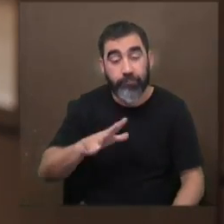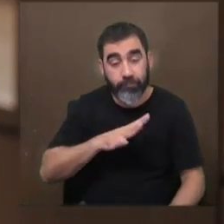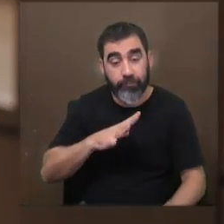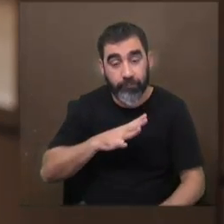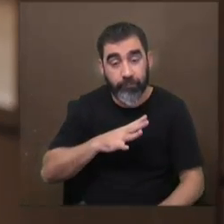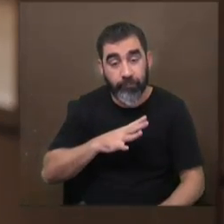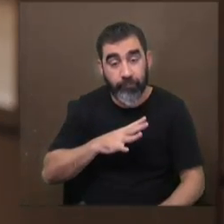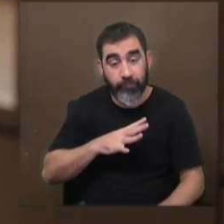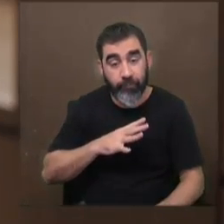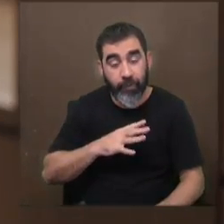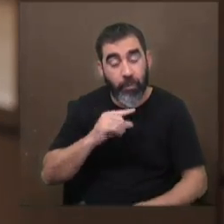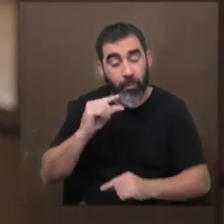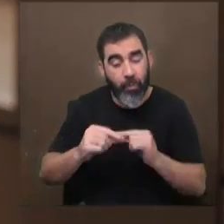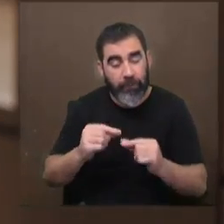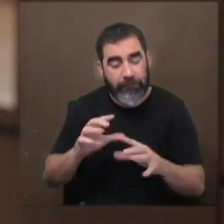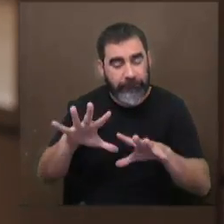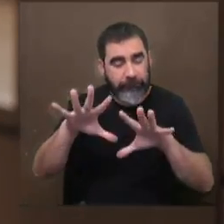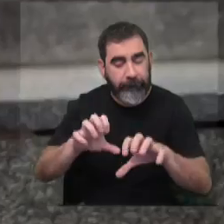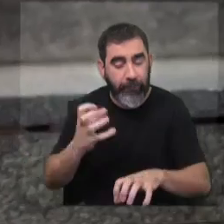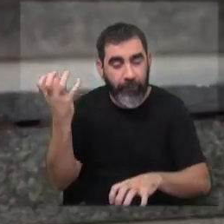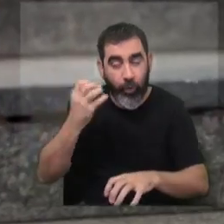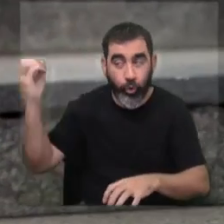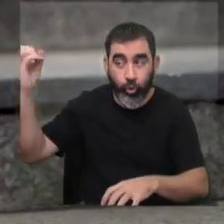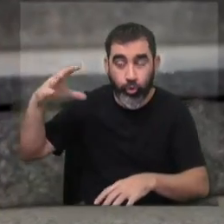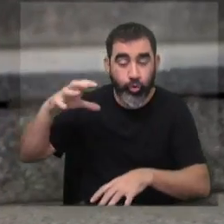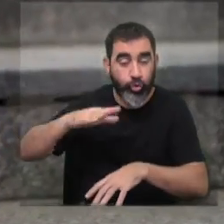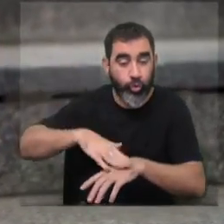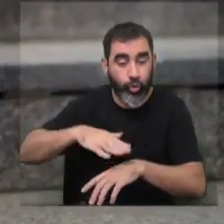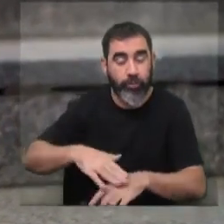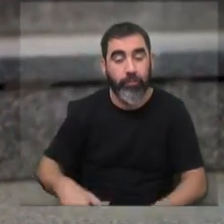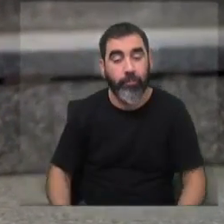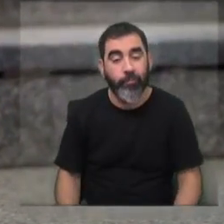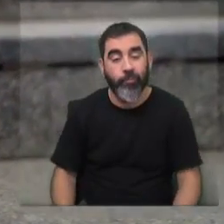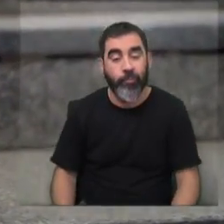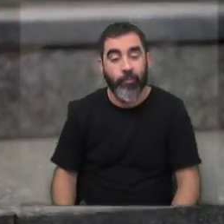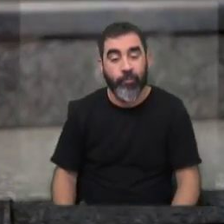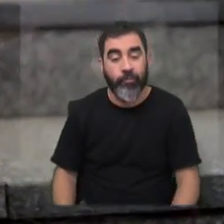a comenzar a destruirse por acción del sol.